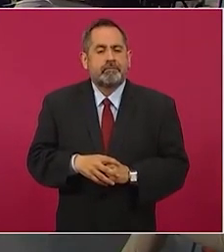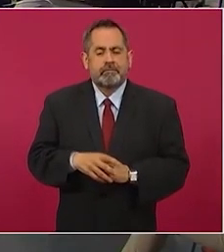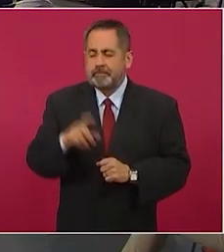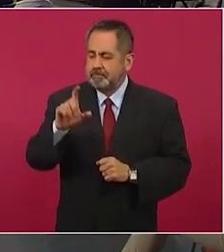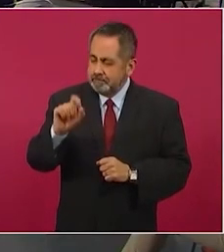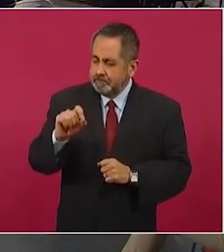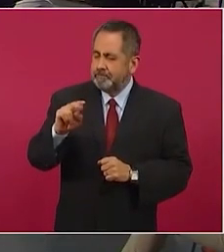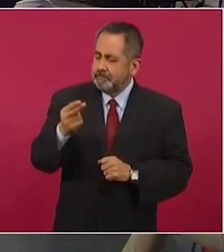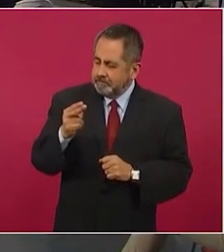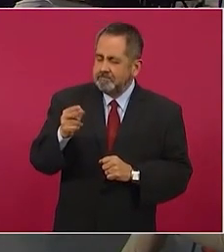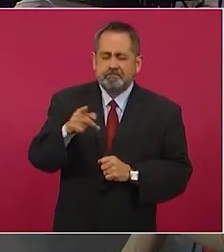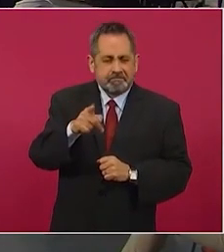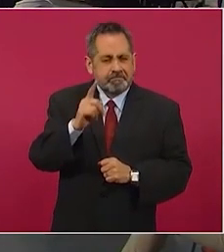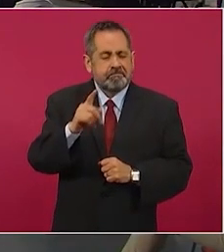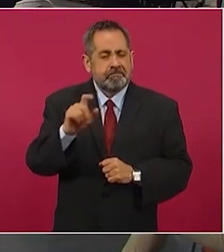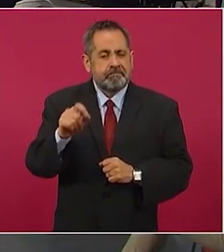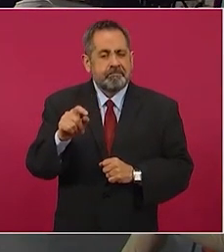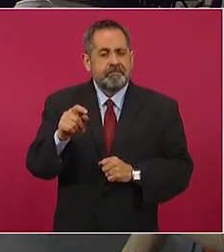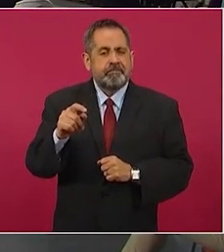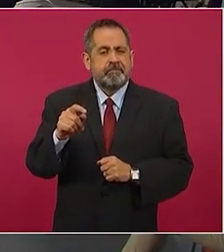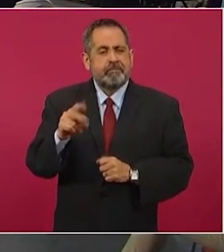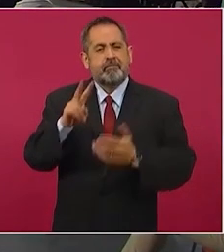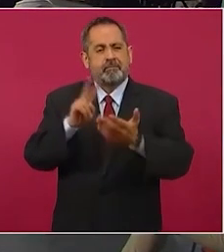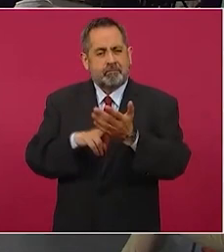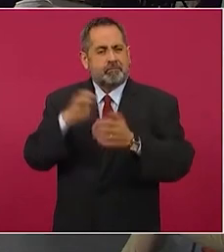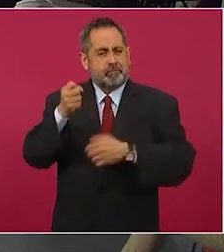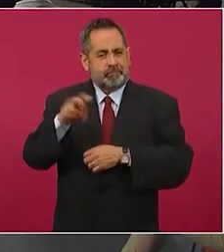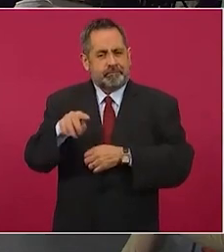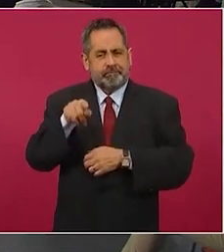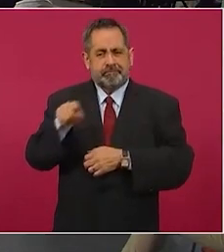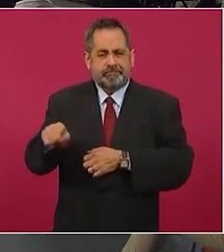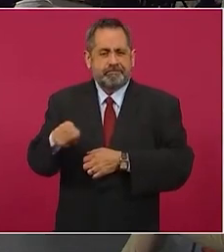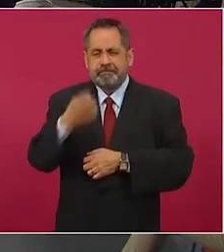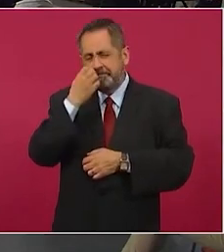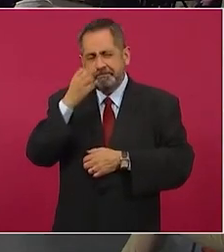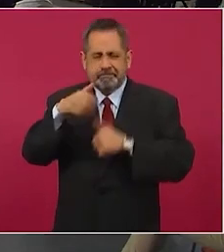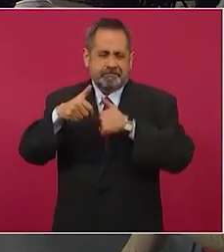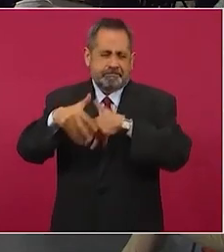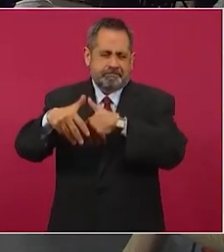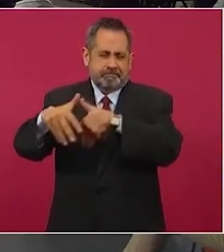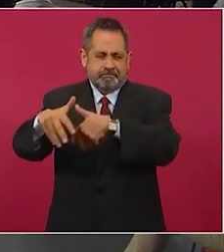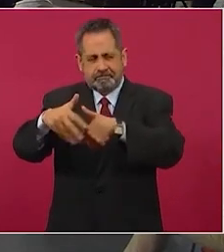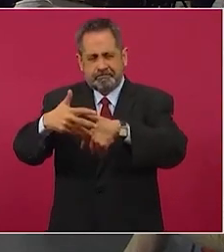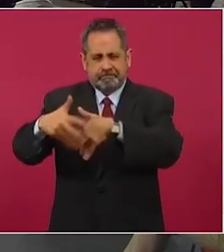20 de noviembre del 19, y en